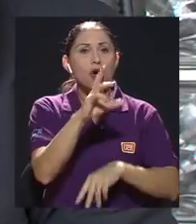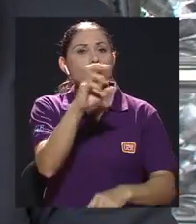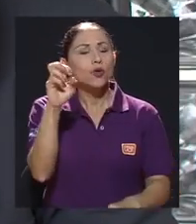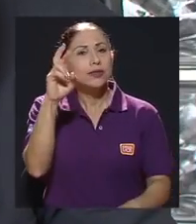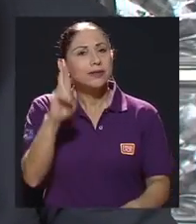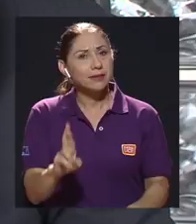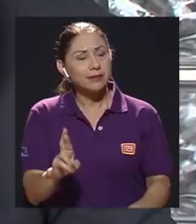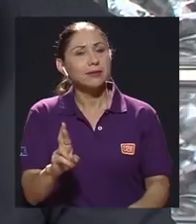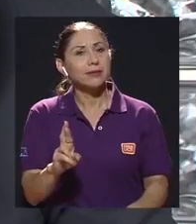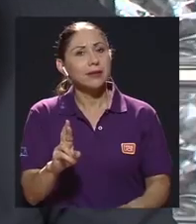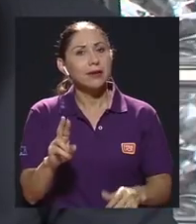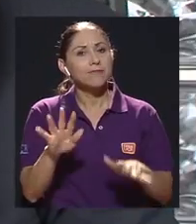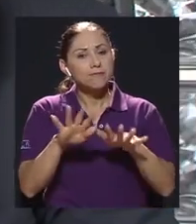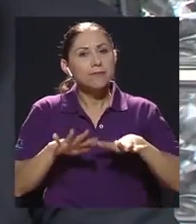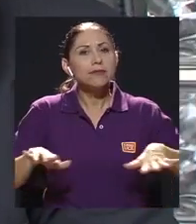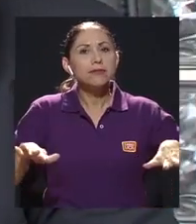condiciones